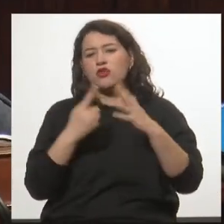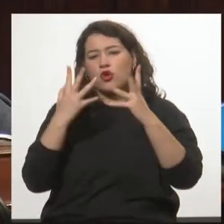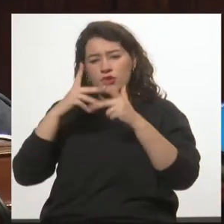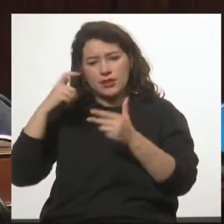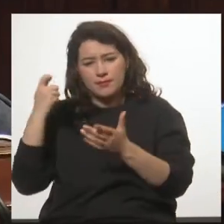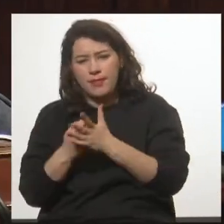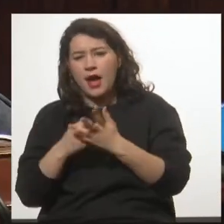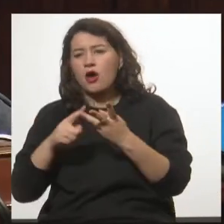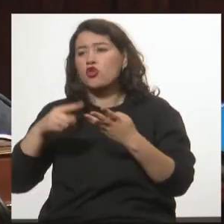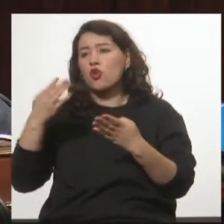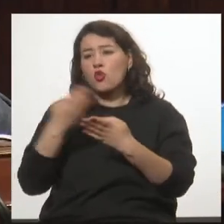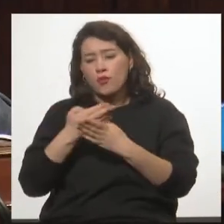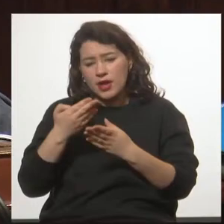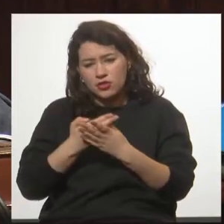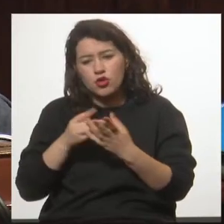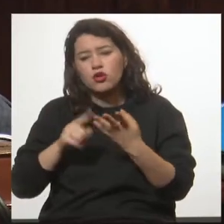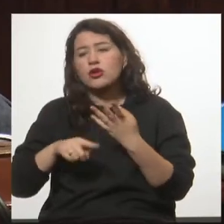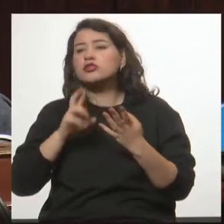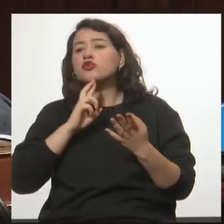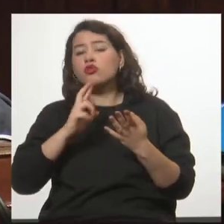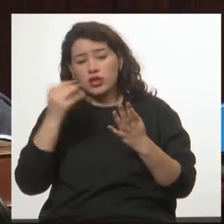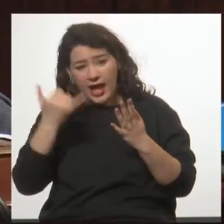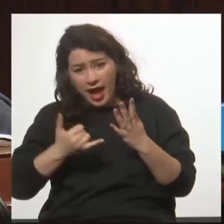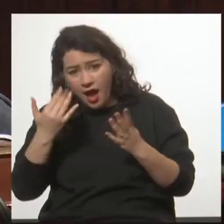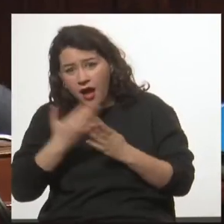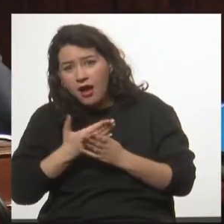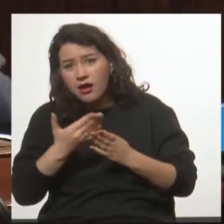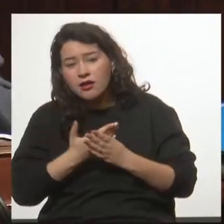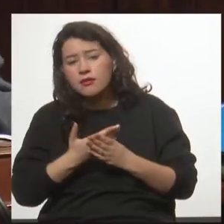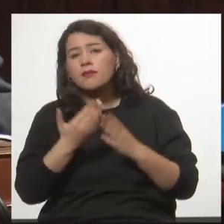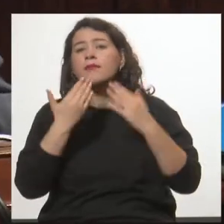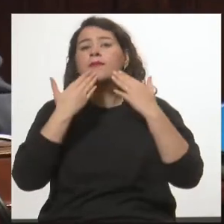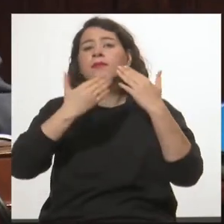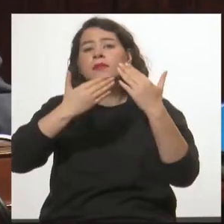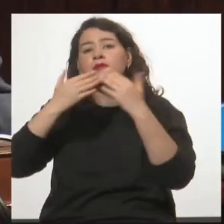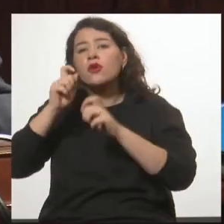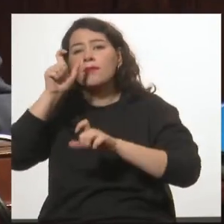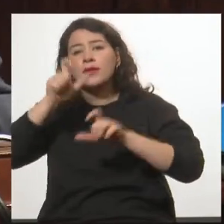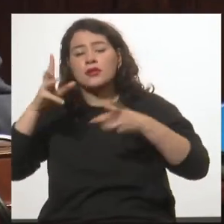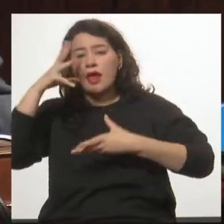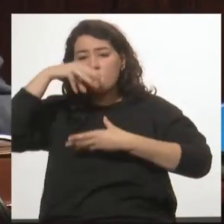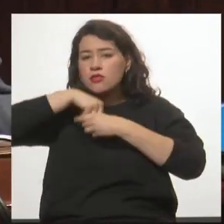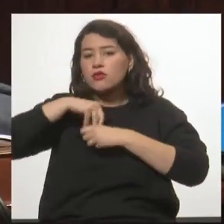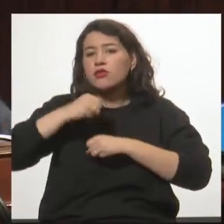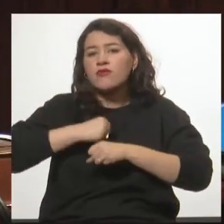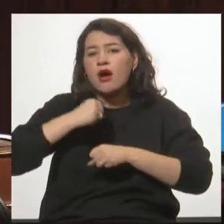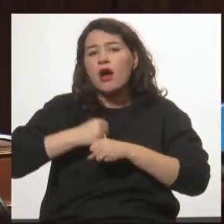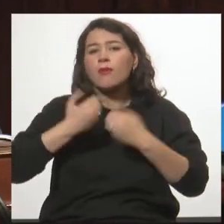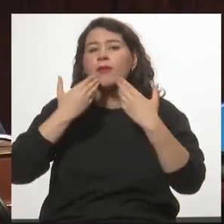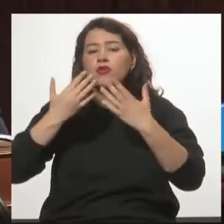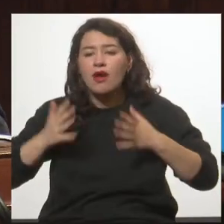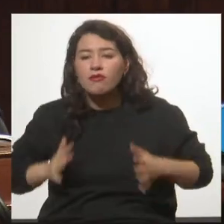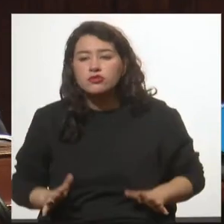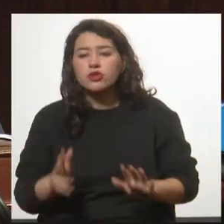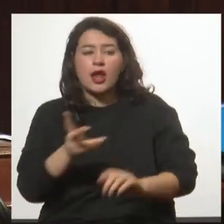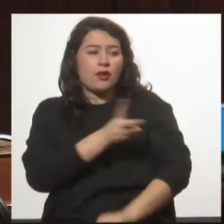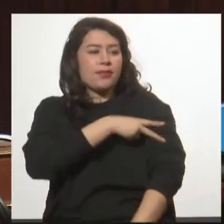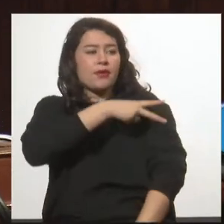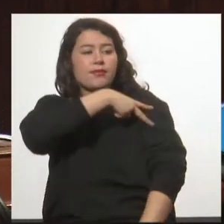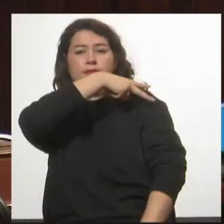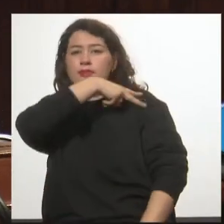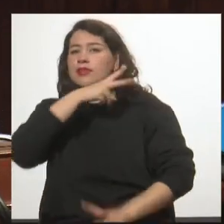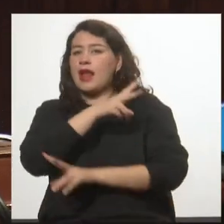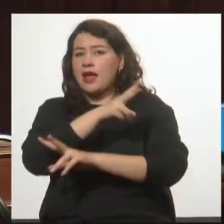documentos resoluciones entrevistó al personal del organismo realizó preguntas a los funcionarios de jerarquía de la